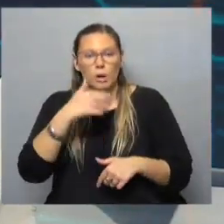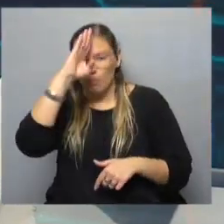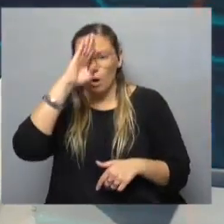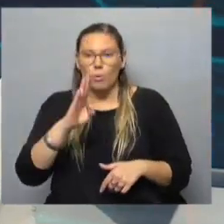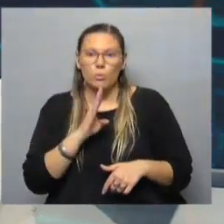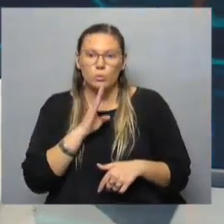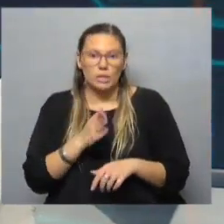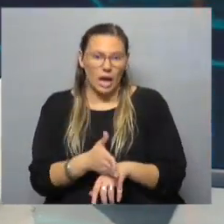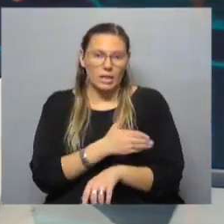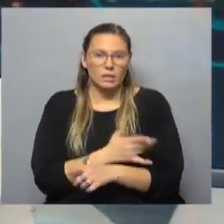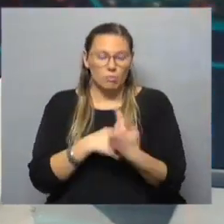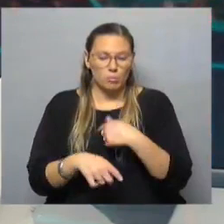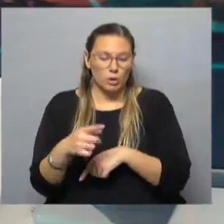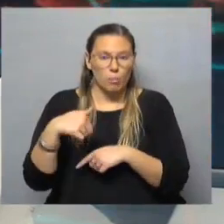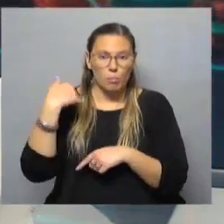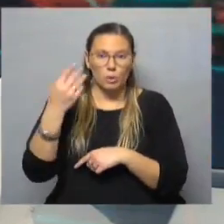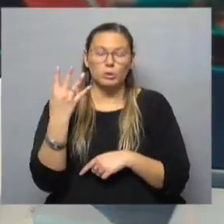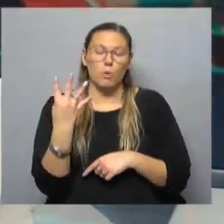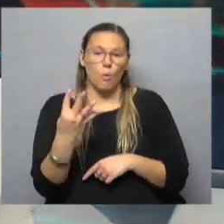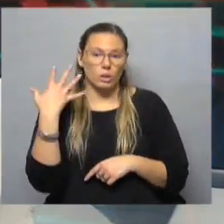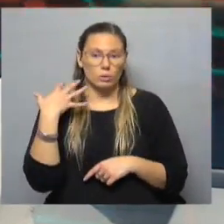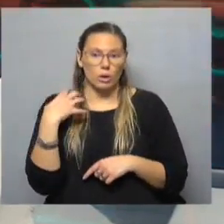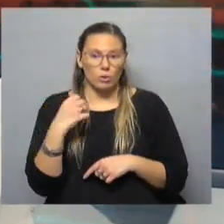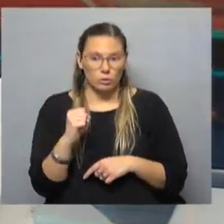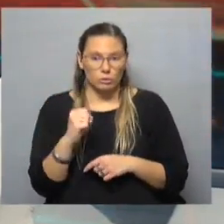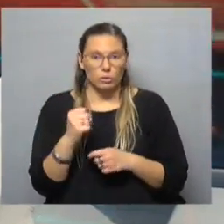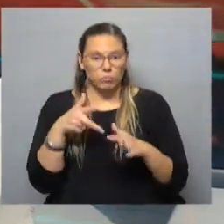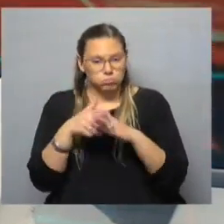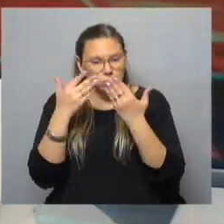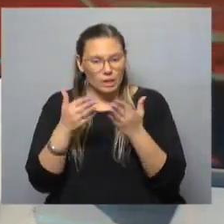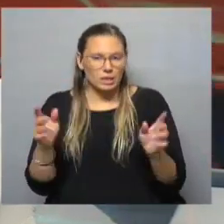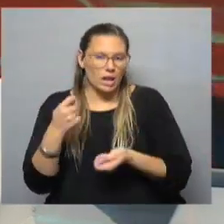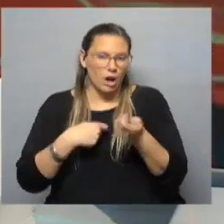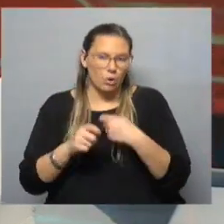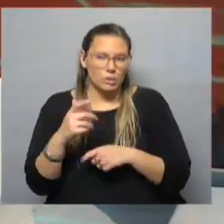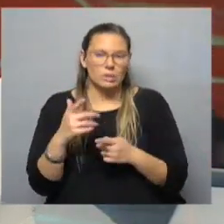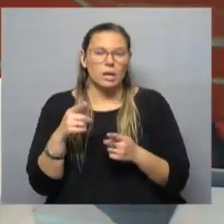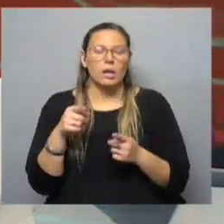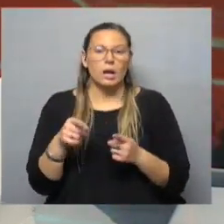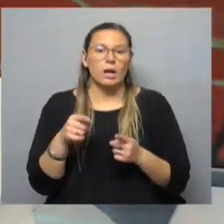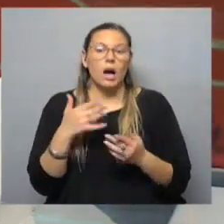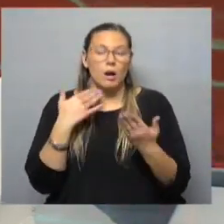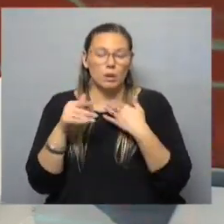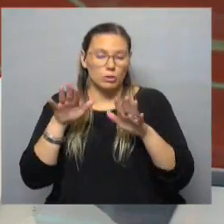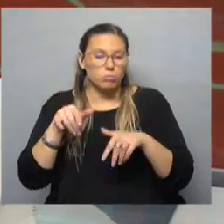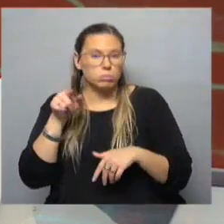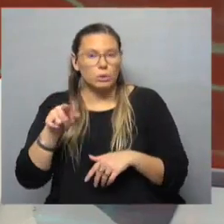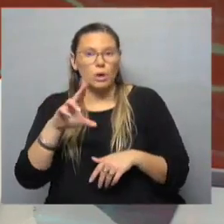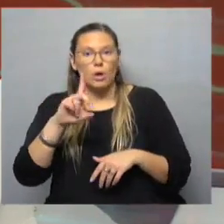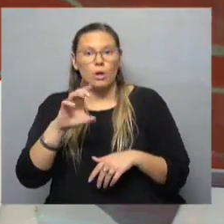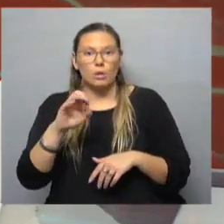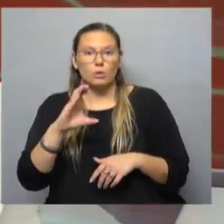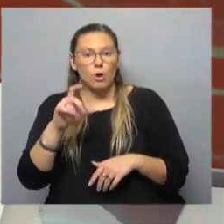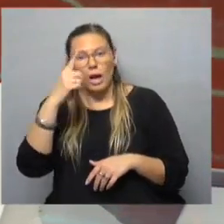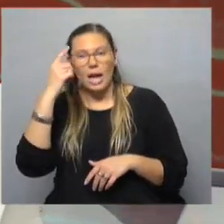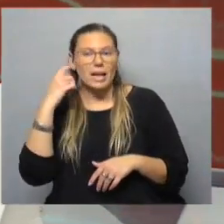se va a estrenar comercialmente el próximo 4 de agosto. Así que vamos a estar charlando un poco sobre este documental y bueno, sobre la